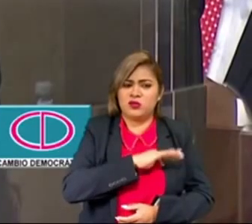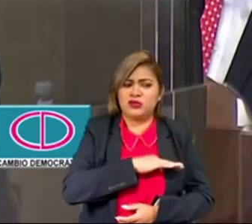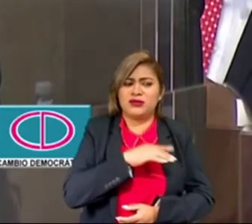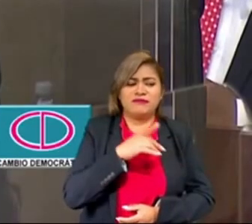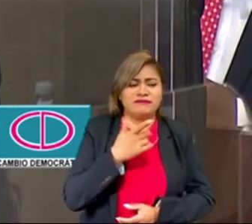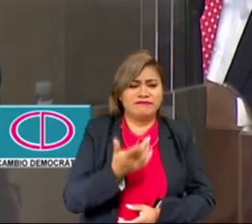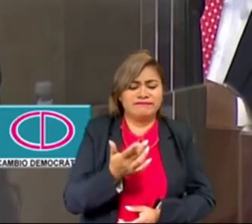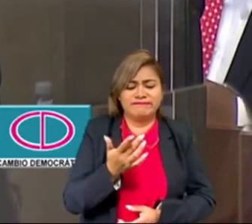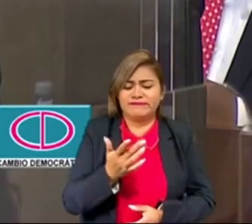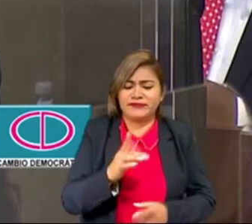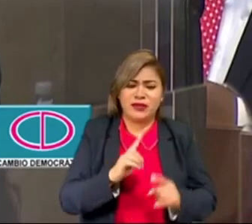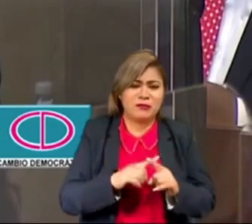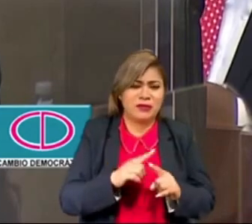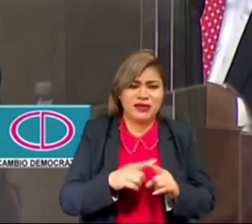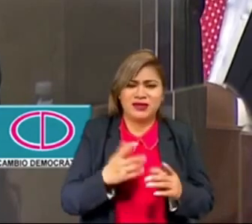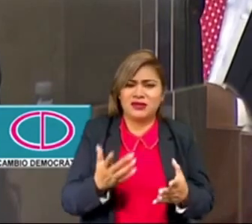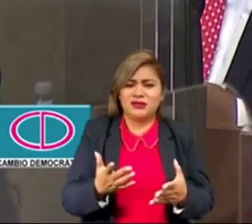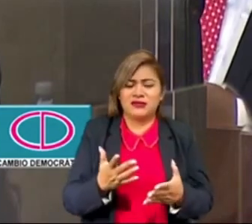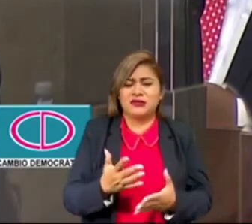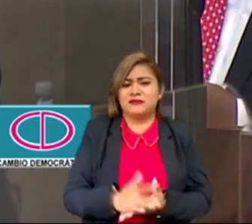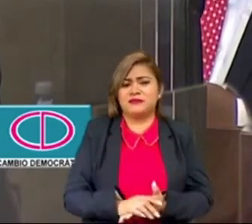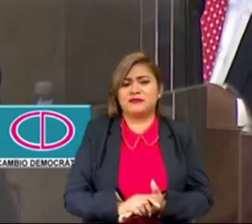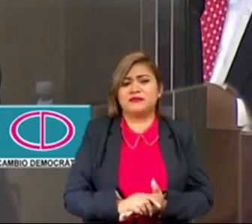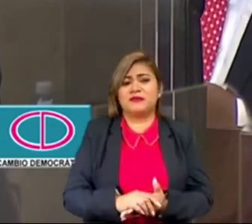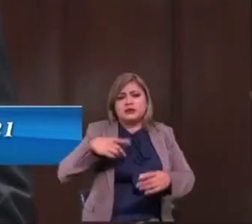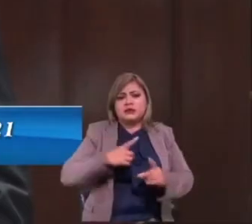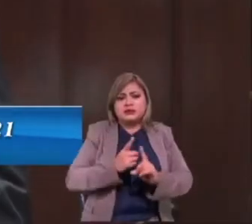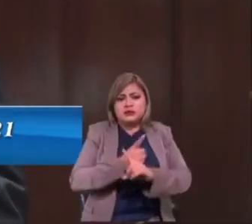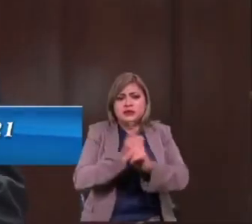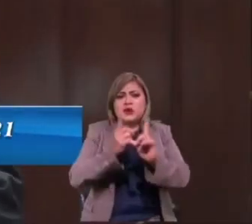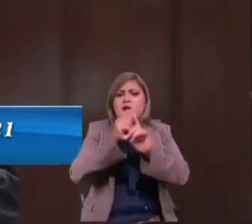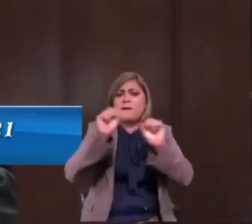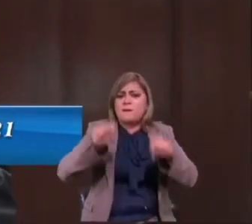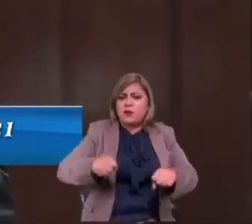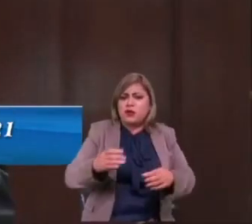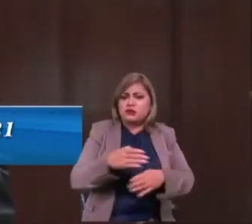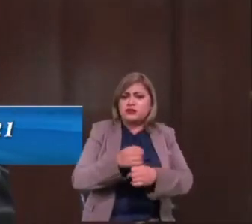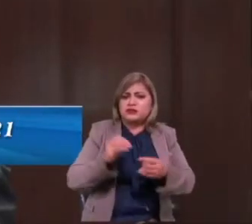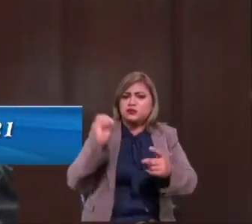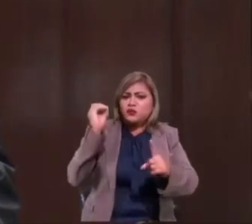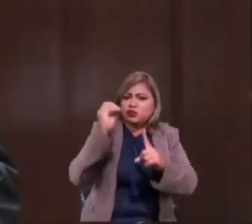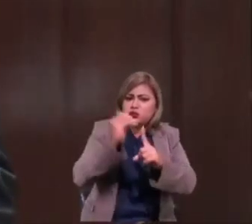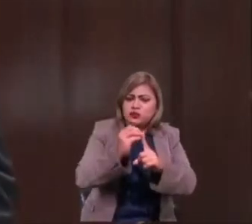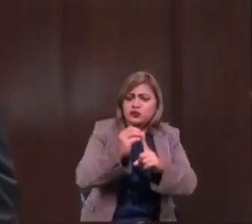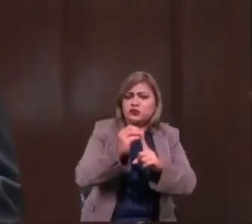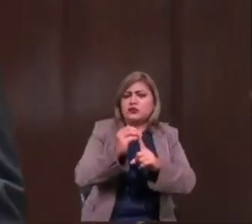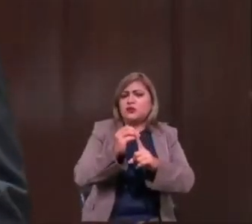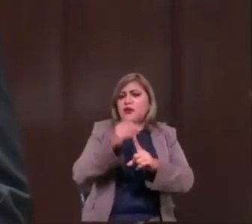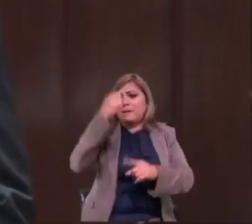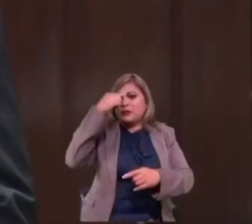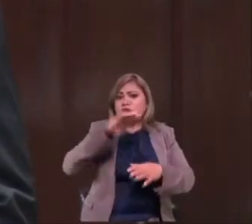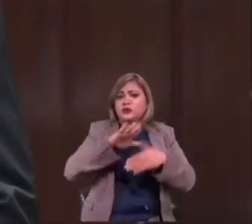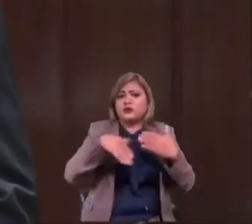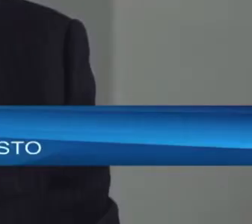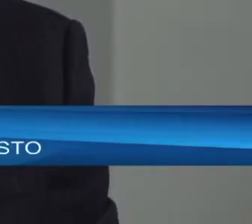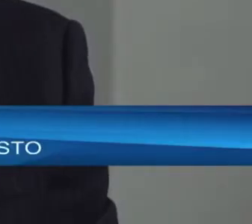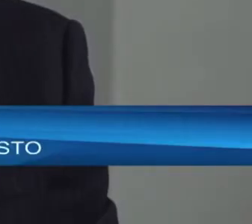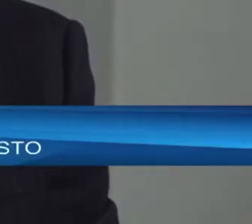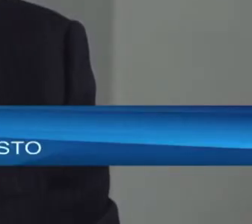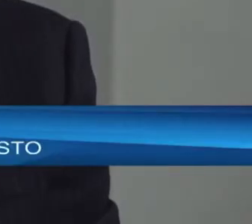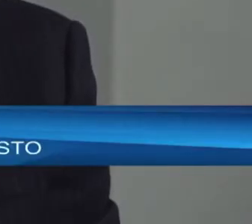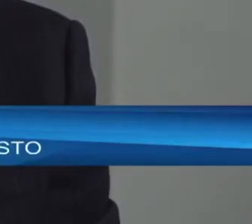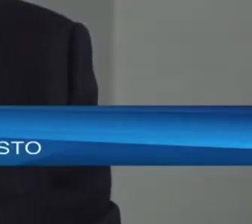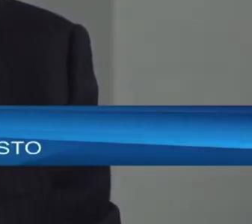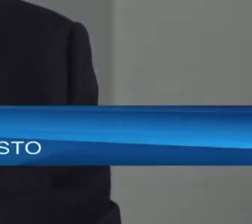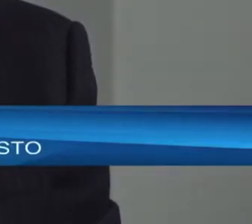embargo, la policía debe pronunciarse al respecto. No limitaremos gestiones para la aprobación de recursos para